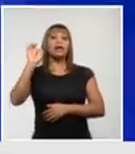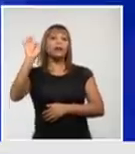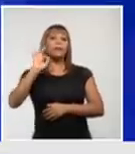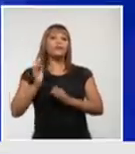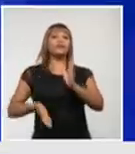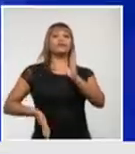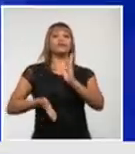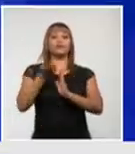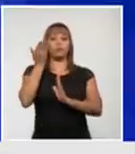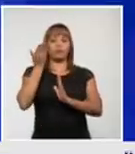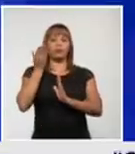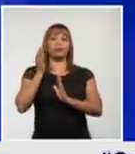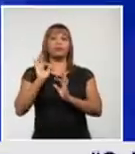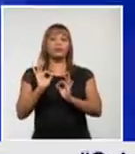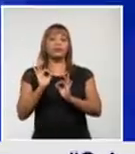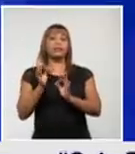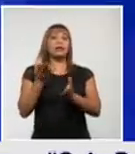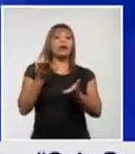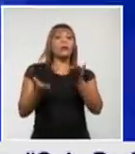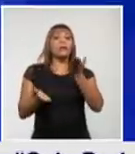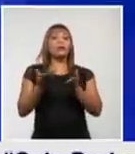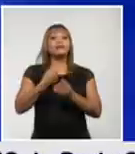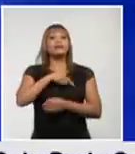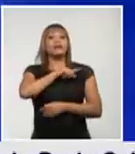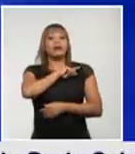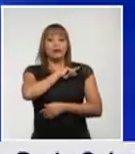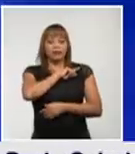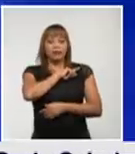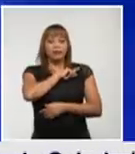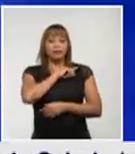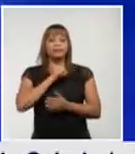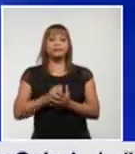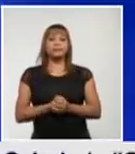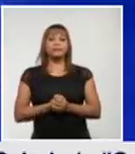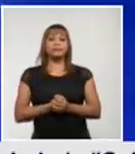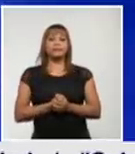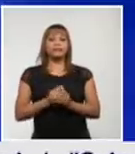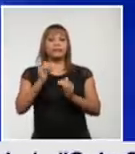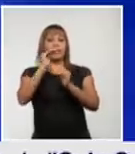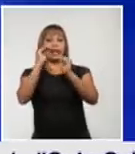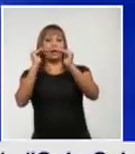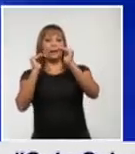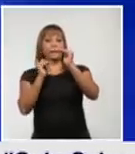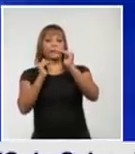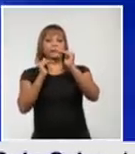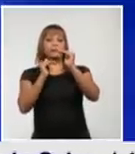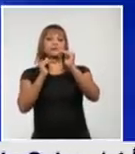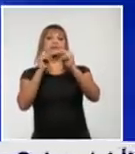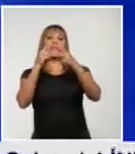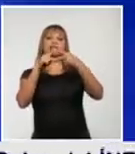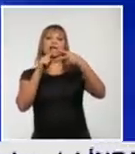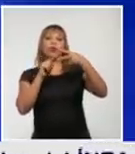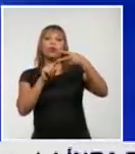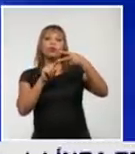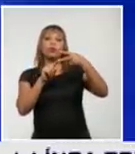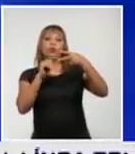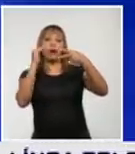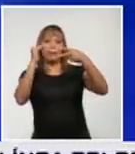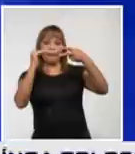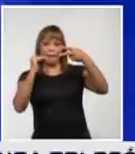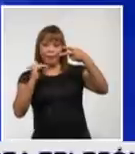superior a la que tenía ayer y pasa a ocupar el segundo lugar desde el punto de